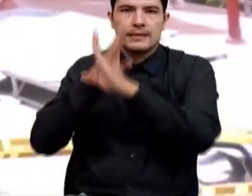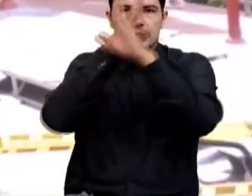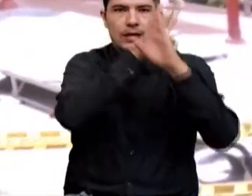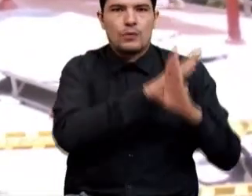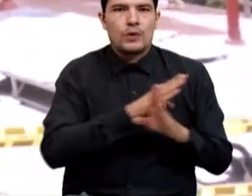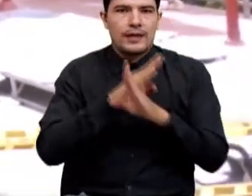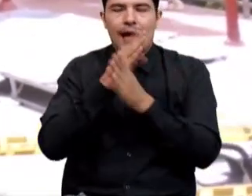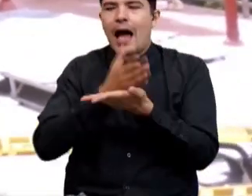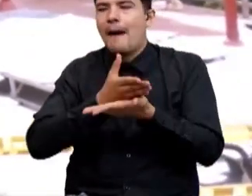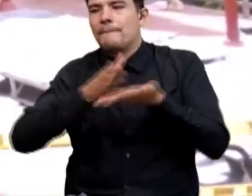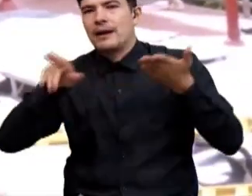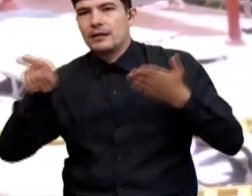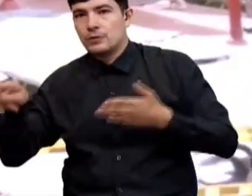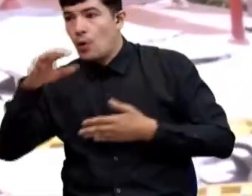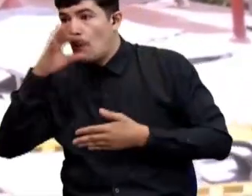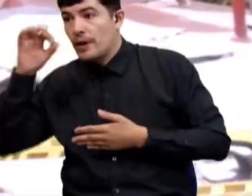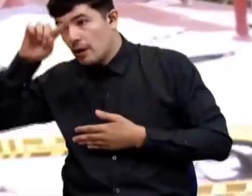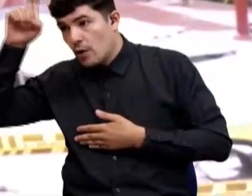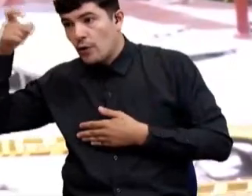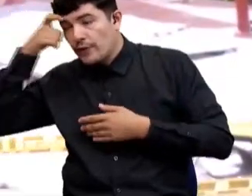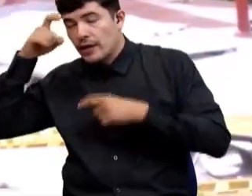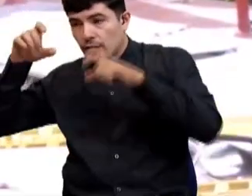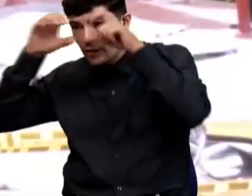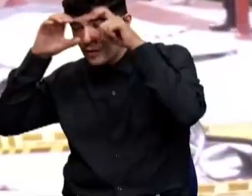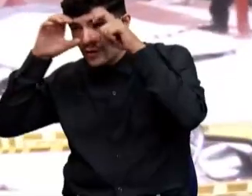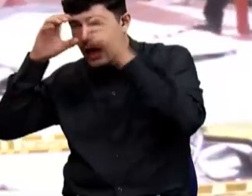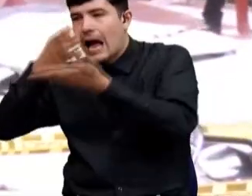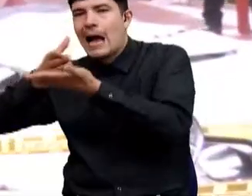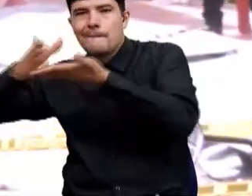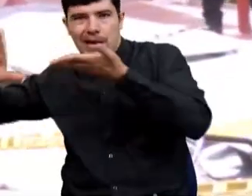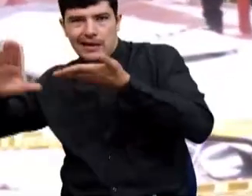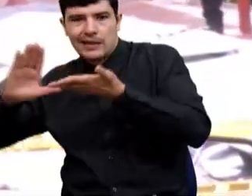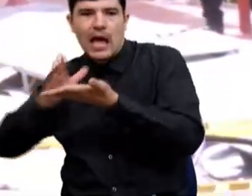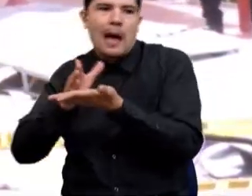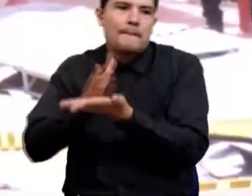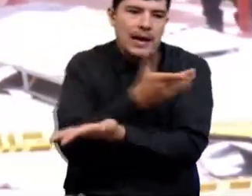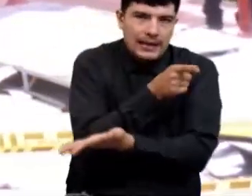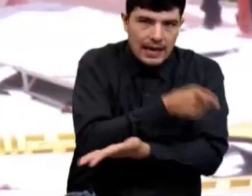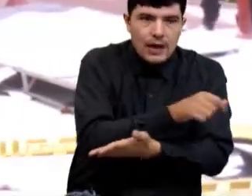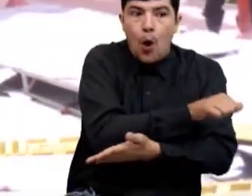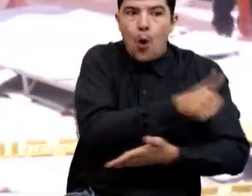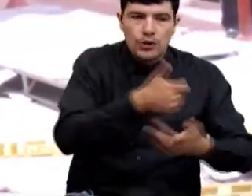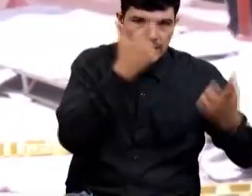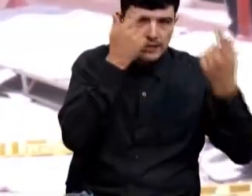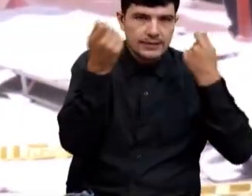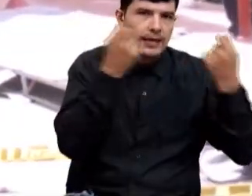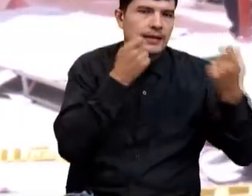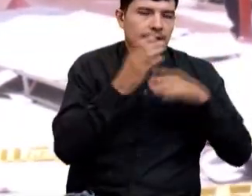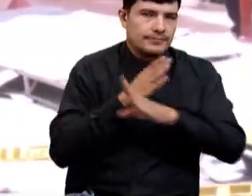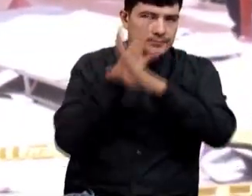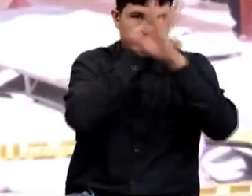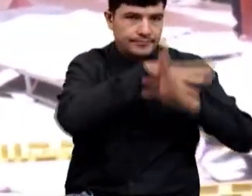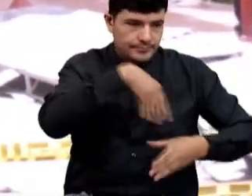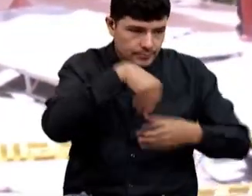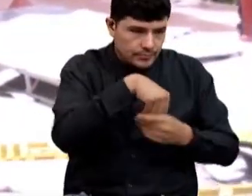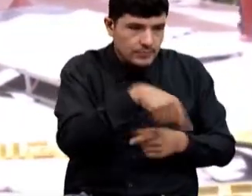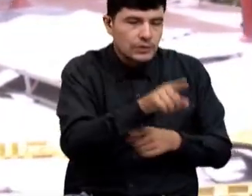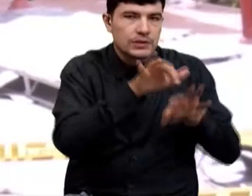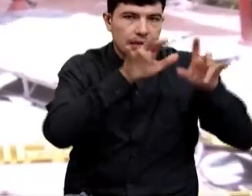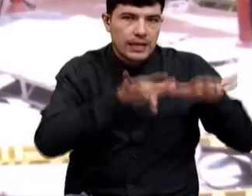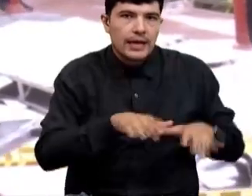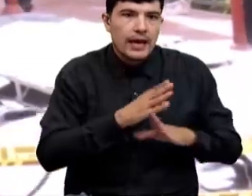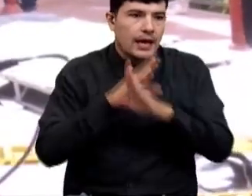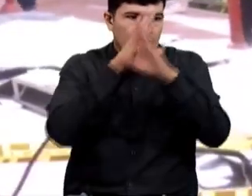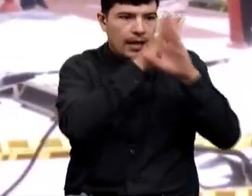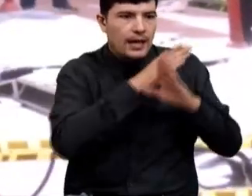gobernador Silvano Serrano, por lo que concierne a otras estrategias de seguridad establecidas desde la Secretaría de este